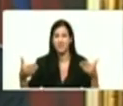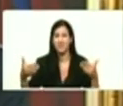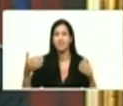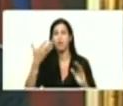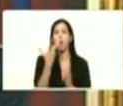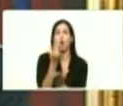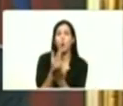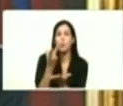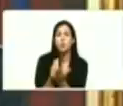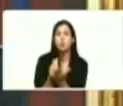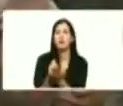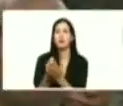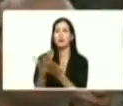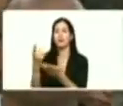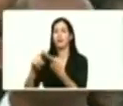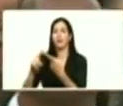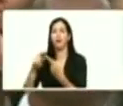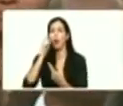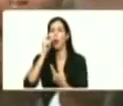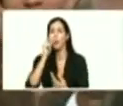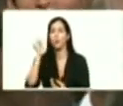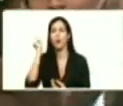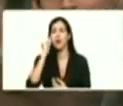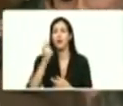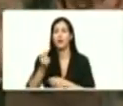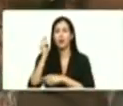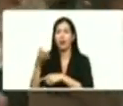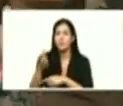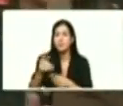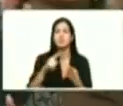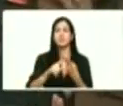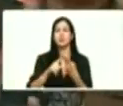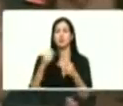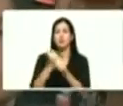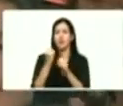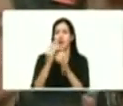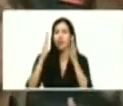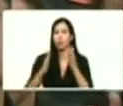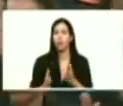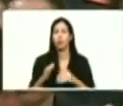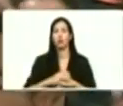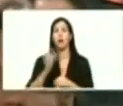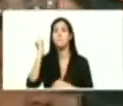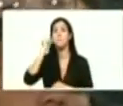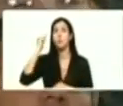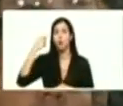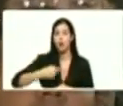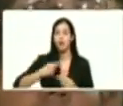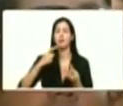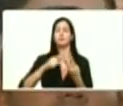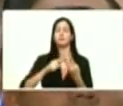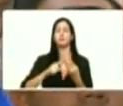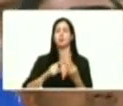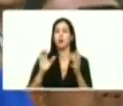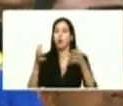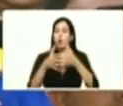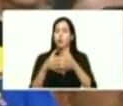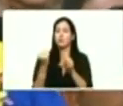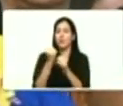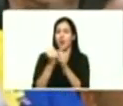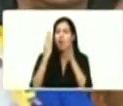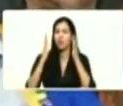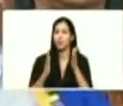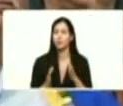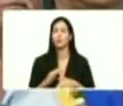de los campesinos campesinas pescadores y pescadoras de las mujeres de la clase obrera